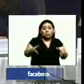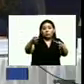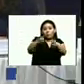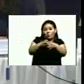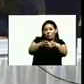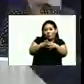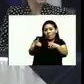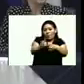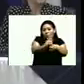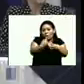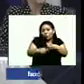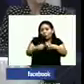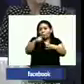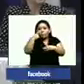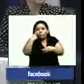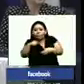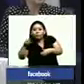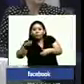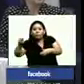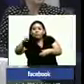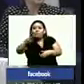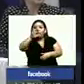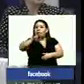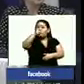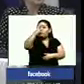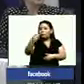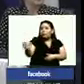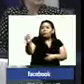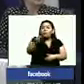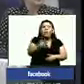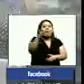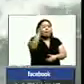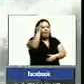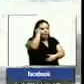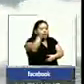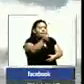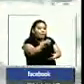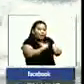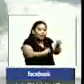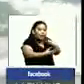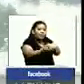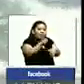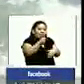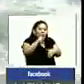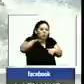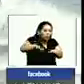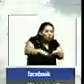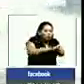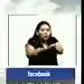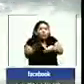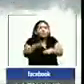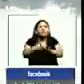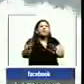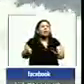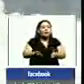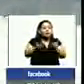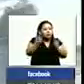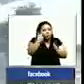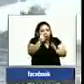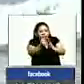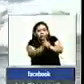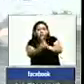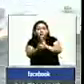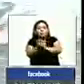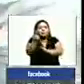Turismo Para realizar Una visita De tres días Y así informarse De primera mano Sobre el proyecto Verificar el potencial